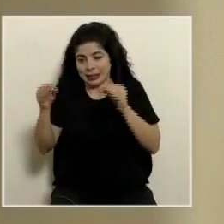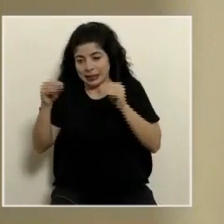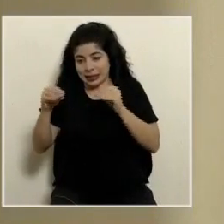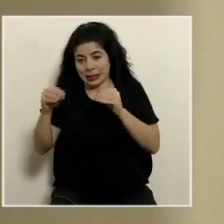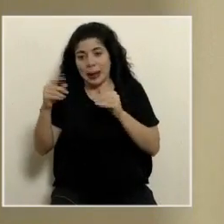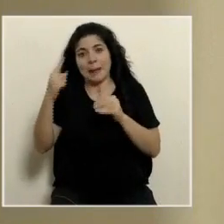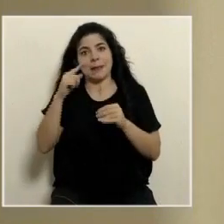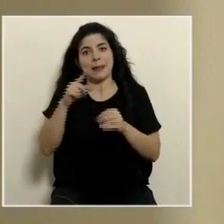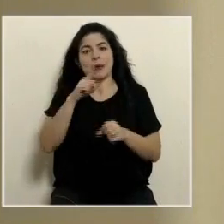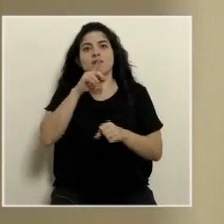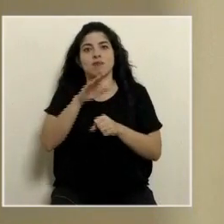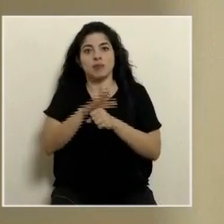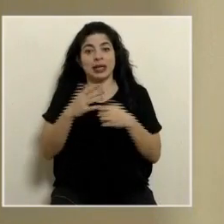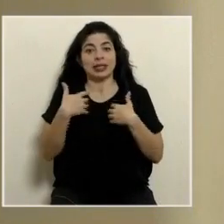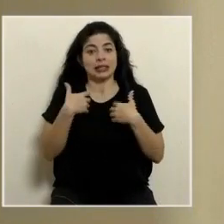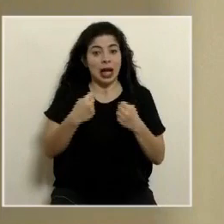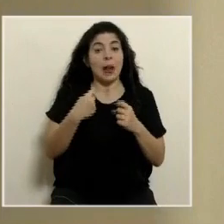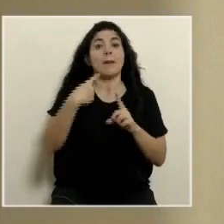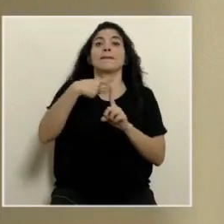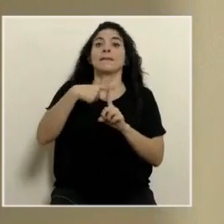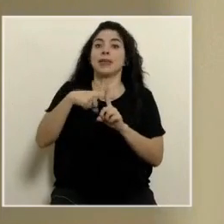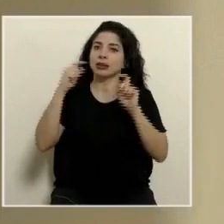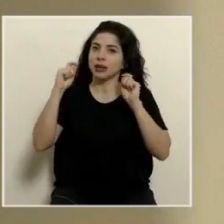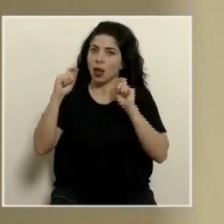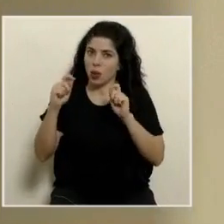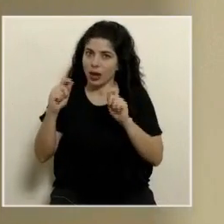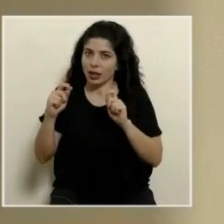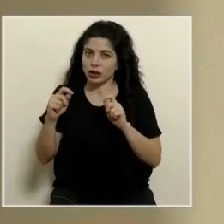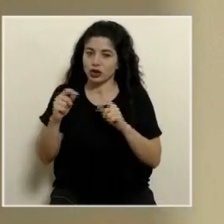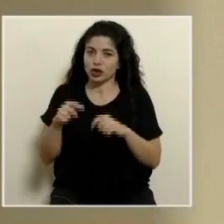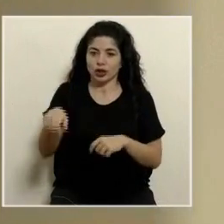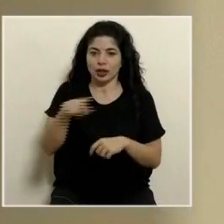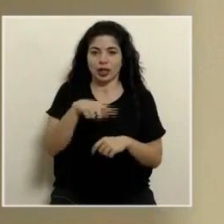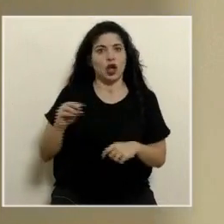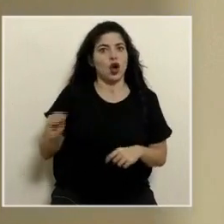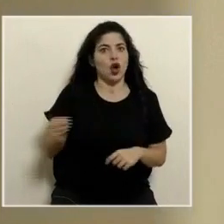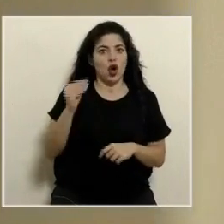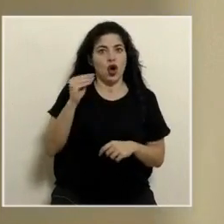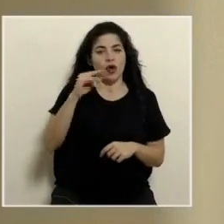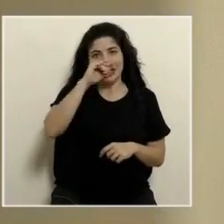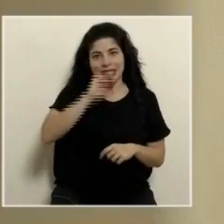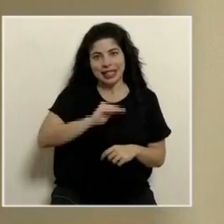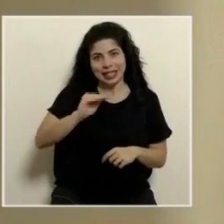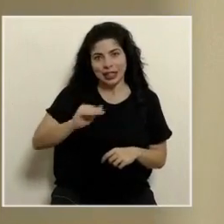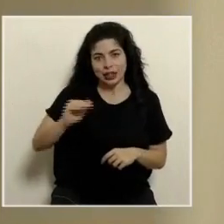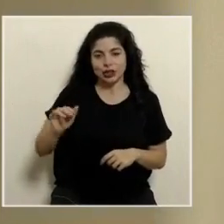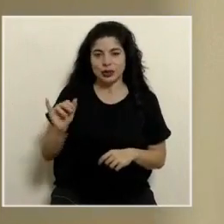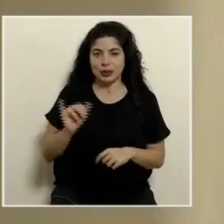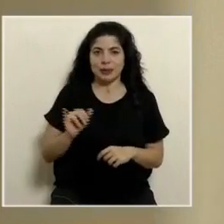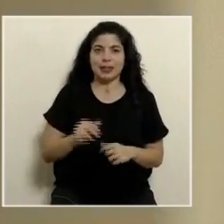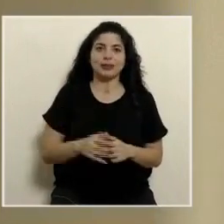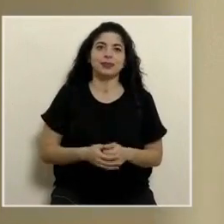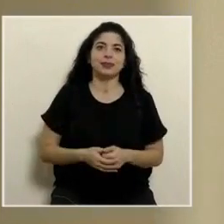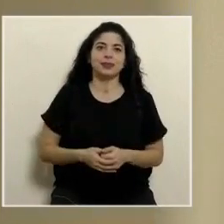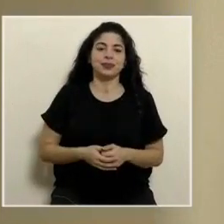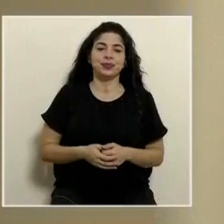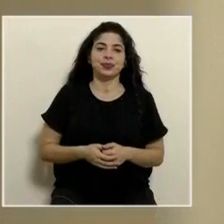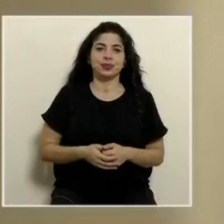salud y de la educación de nuestros jóvenes, niñas, niños.